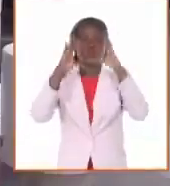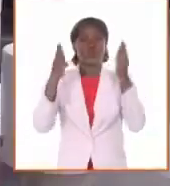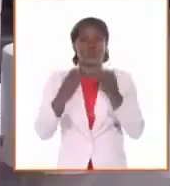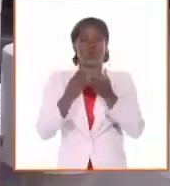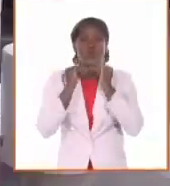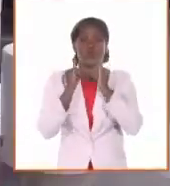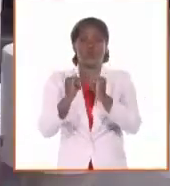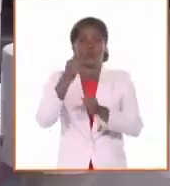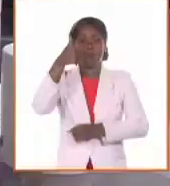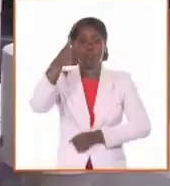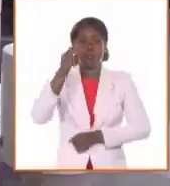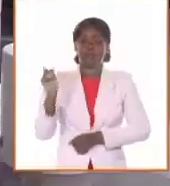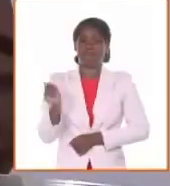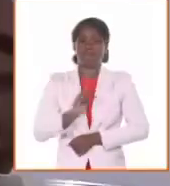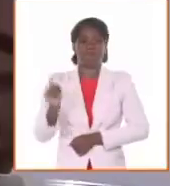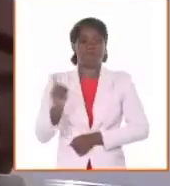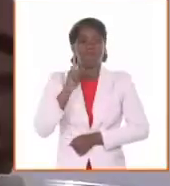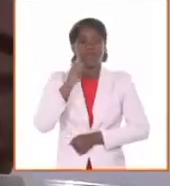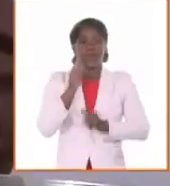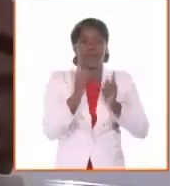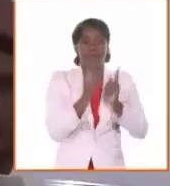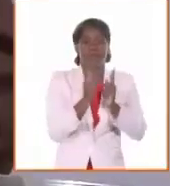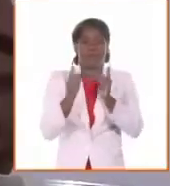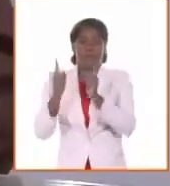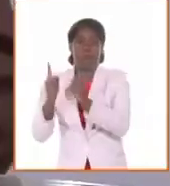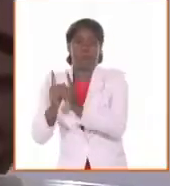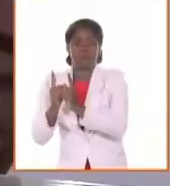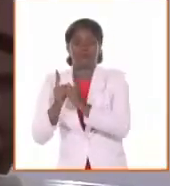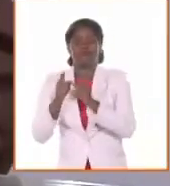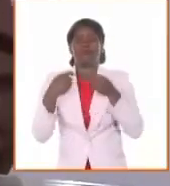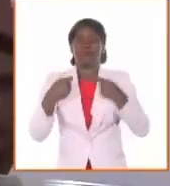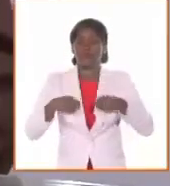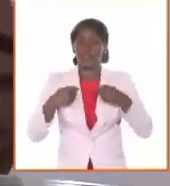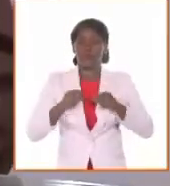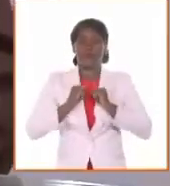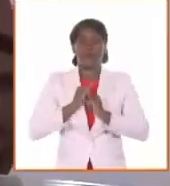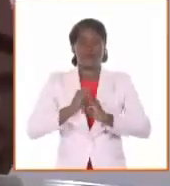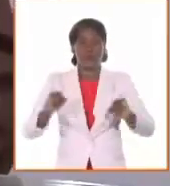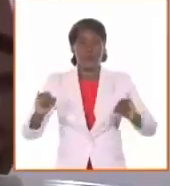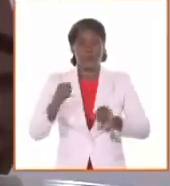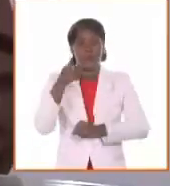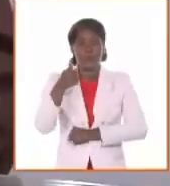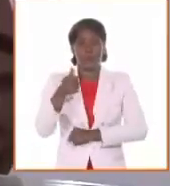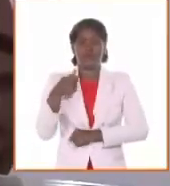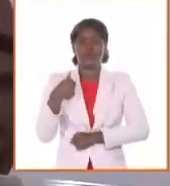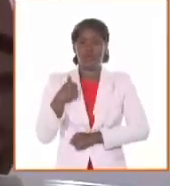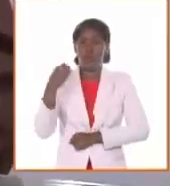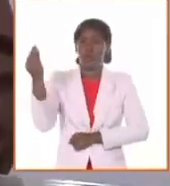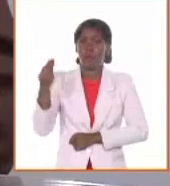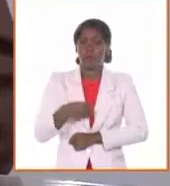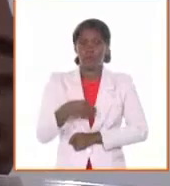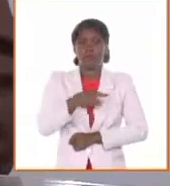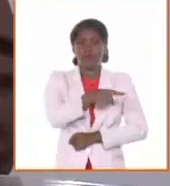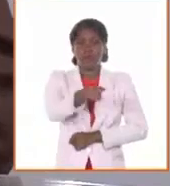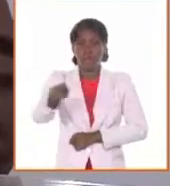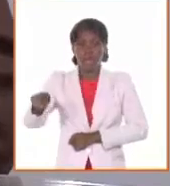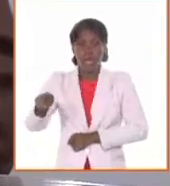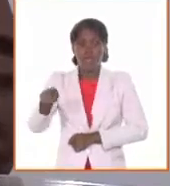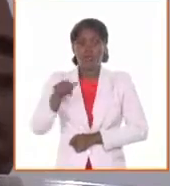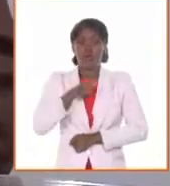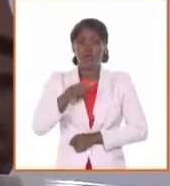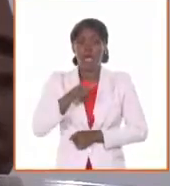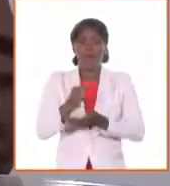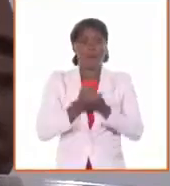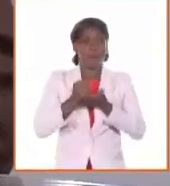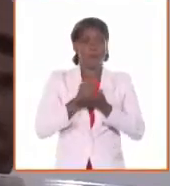exactamente tú lo has dicho es clave a ver estos problemas nosotros conocemos que existen no lo justificamos